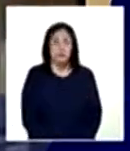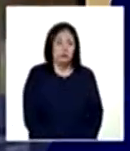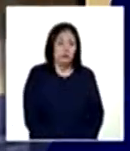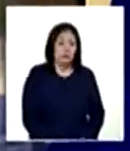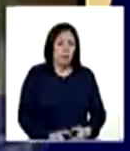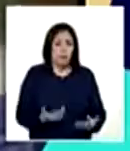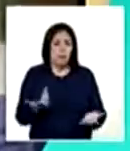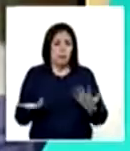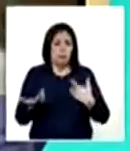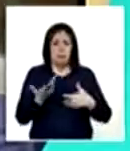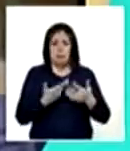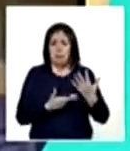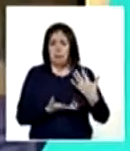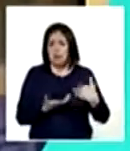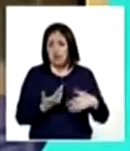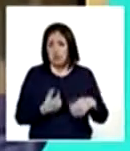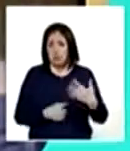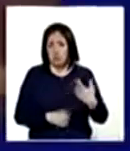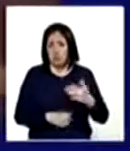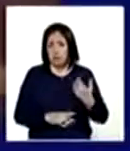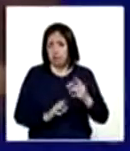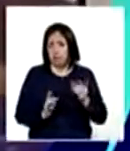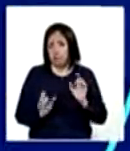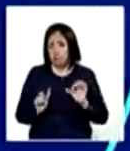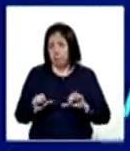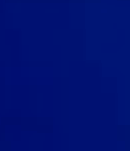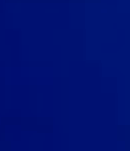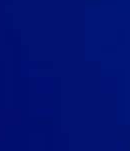Que les daba muy maltrato